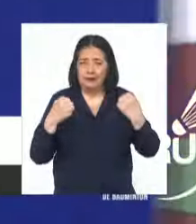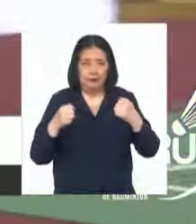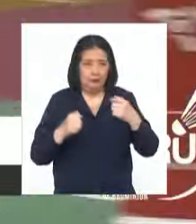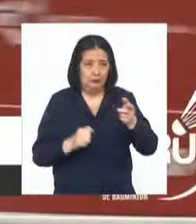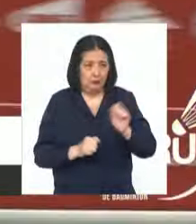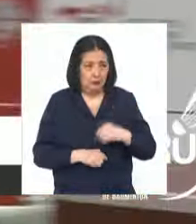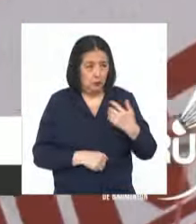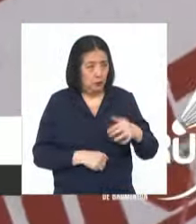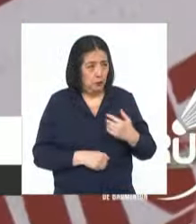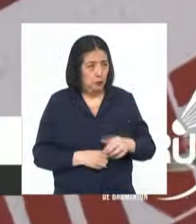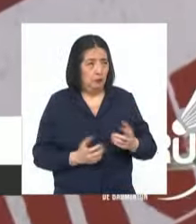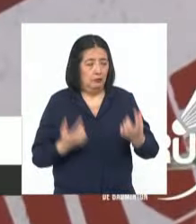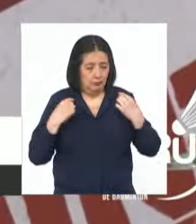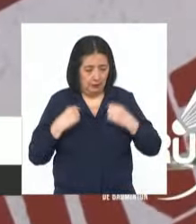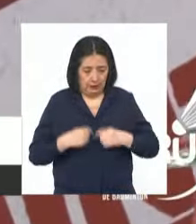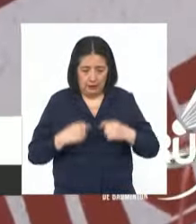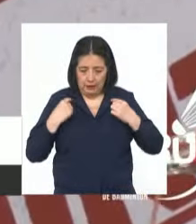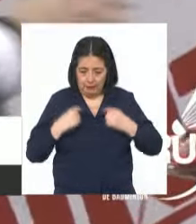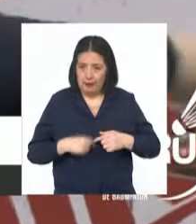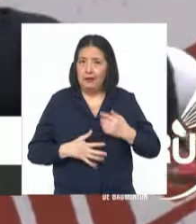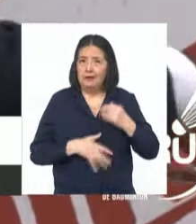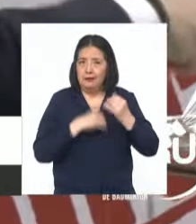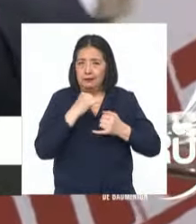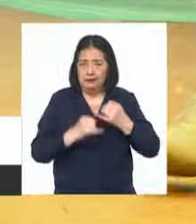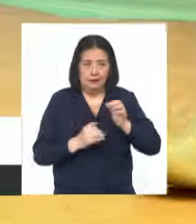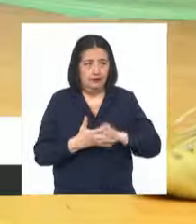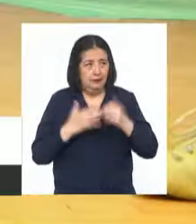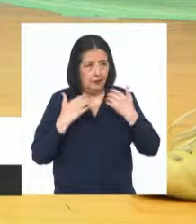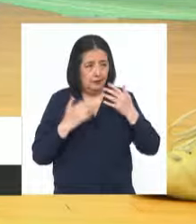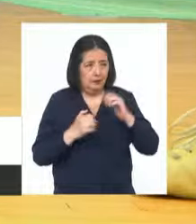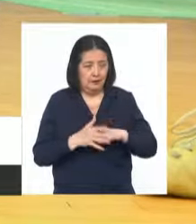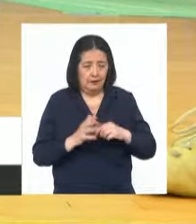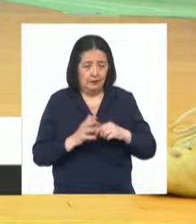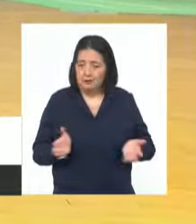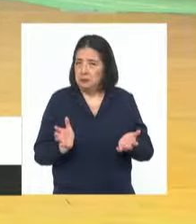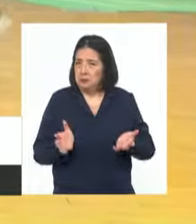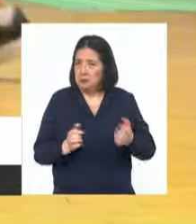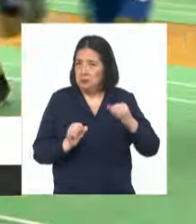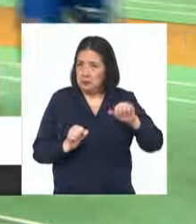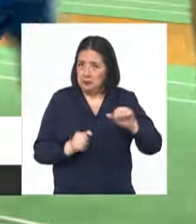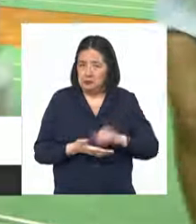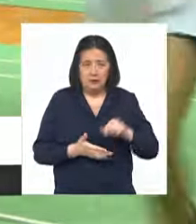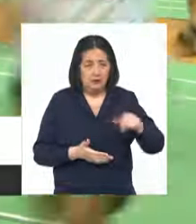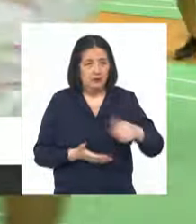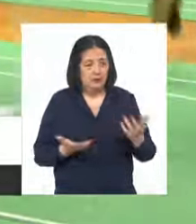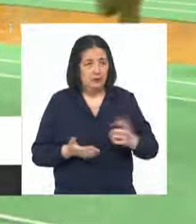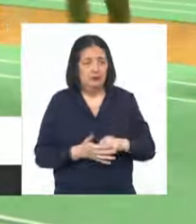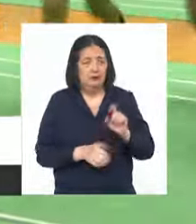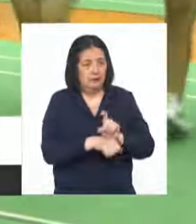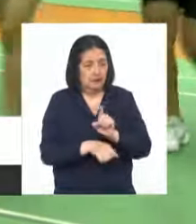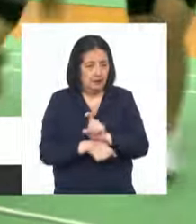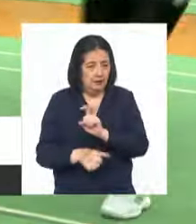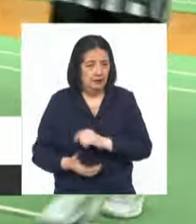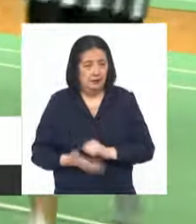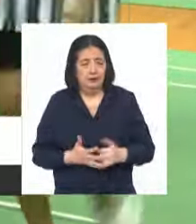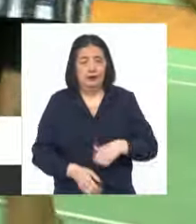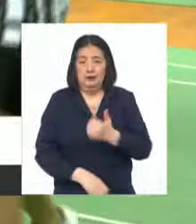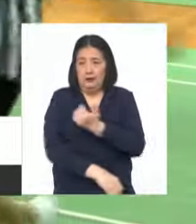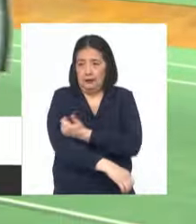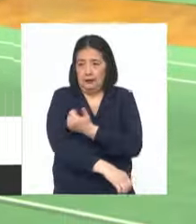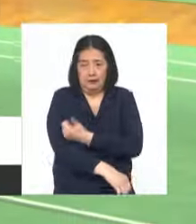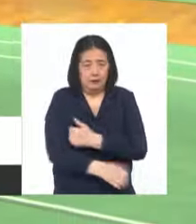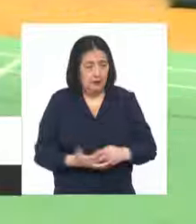no deja de darnos medallas a nivel internacional gracias al impulso que se viene dando desde el nivel formativo. Las academias